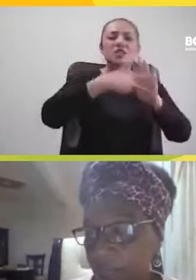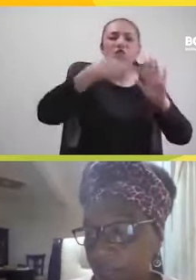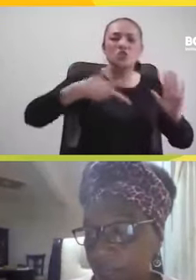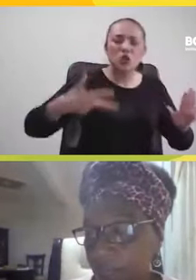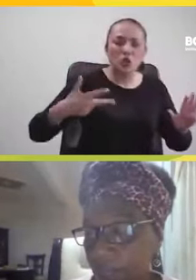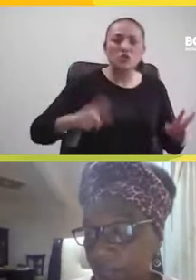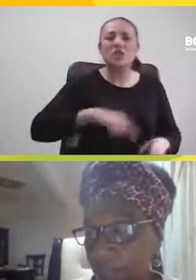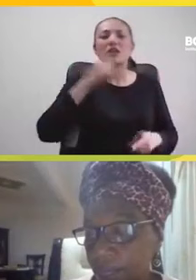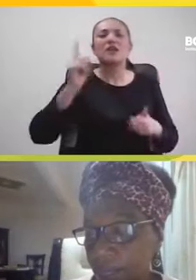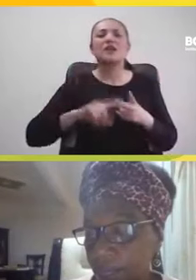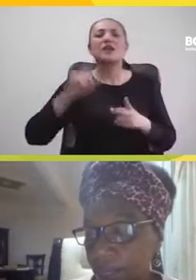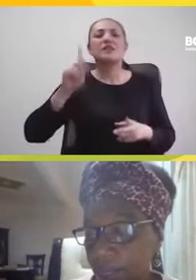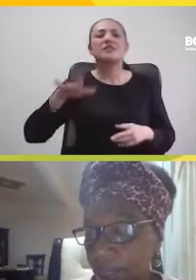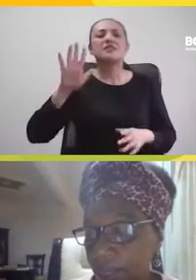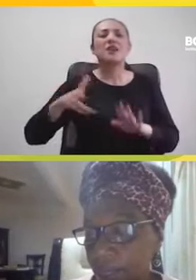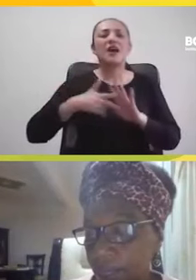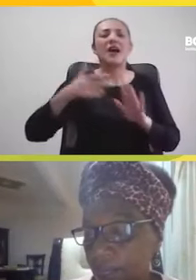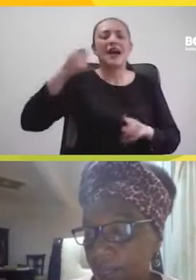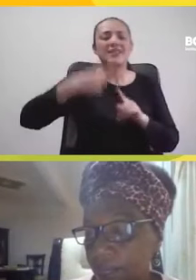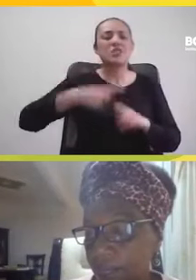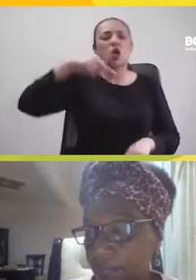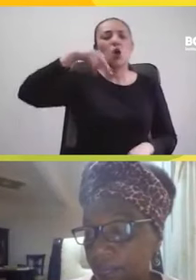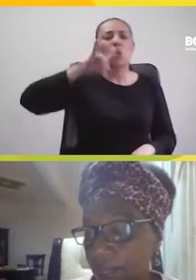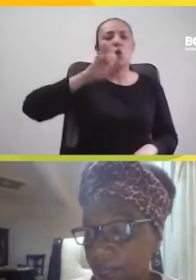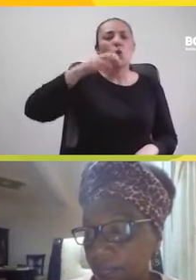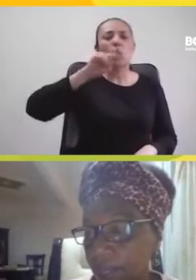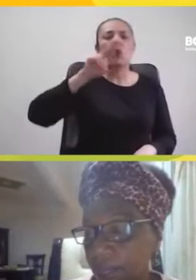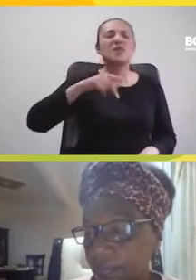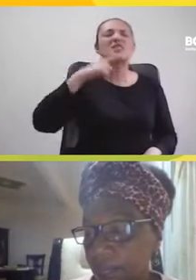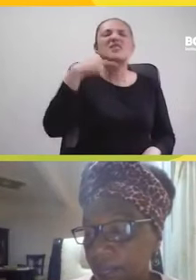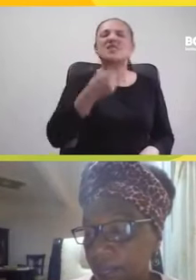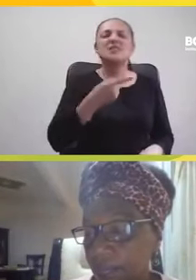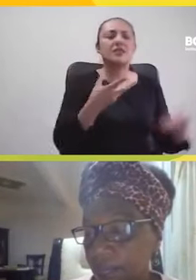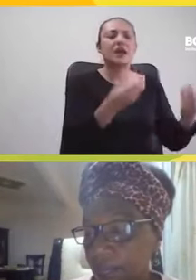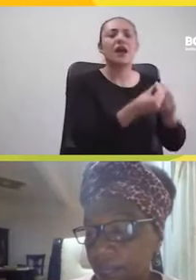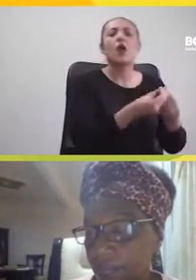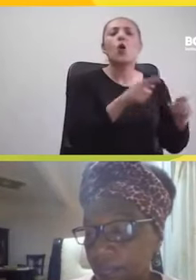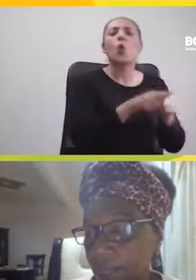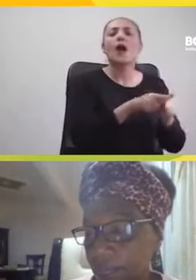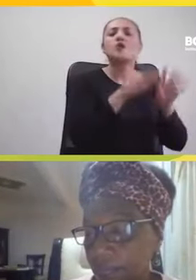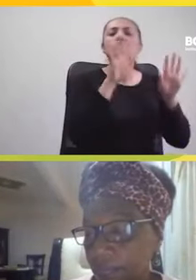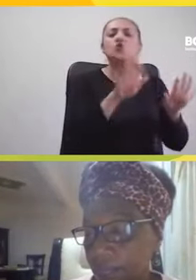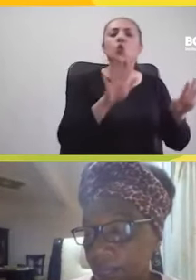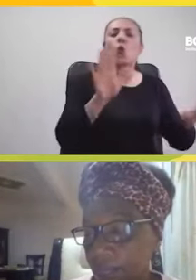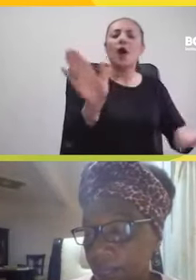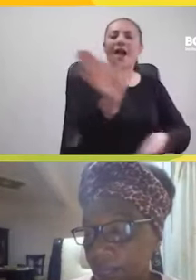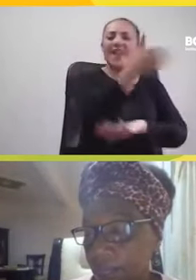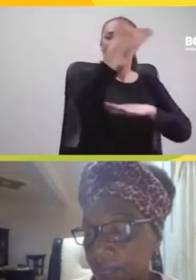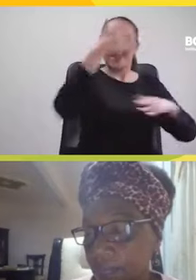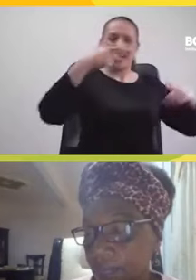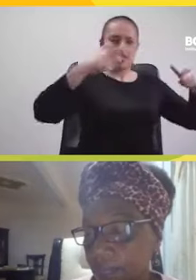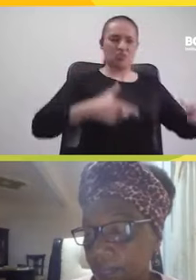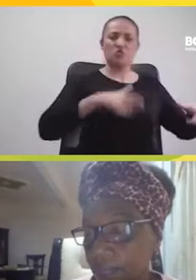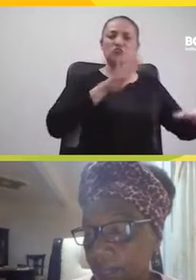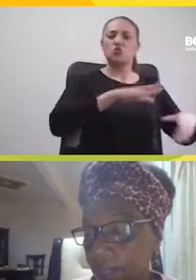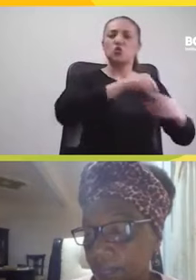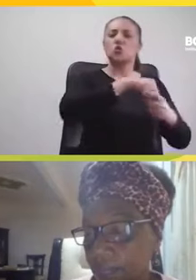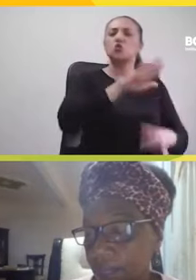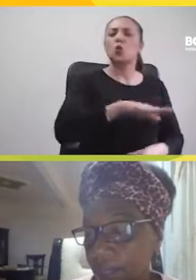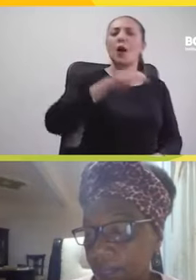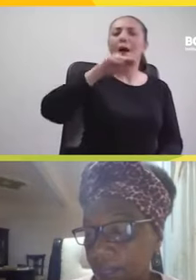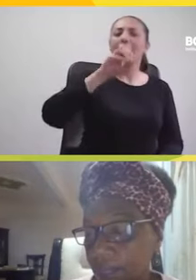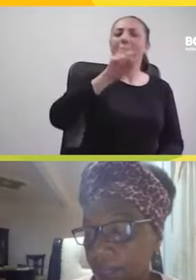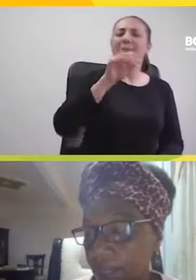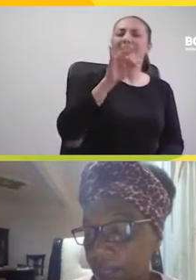Núñez decía que la nuestra era una nación mestiza. Entonces eso me hace reñir un poco con los grandes planteamientos de Manuel,